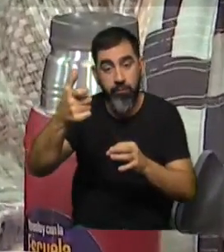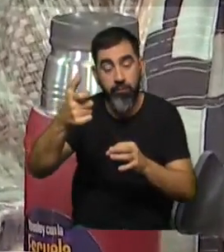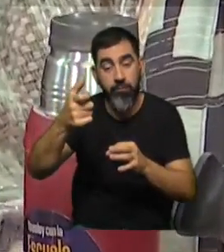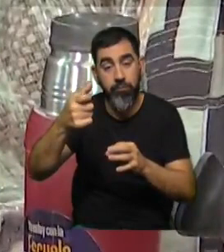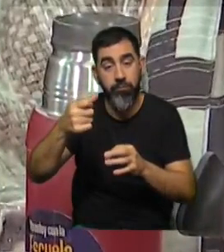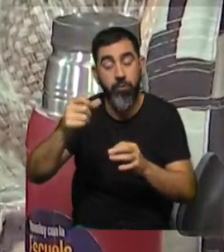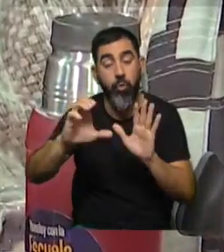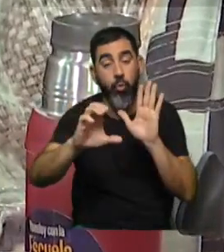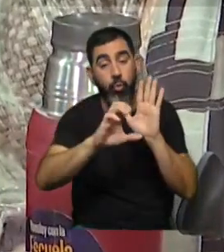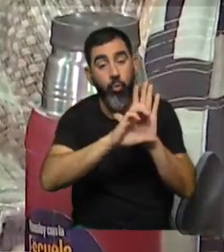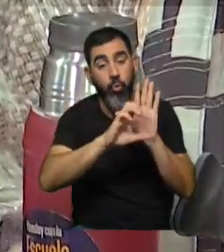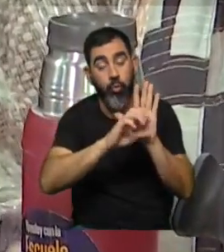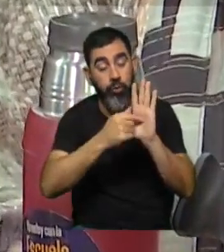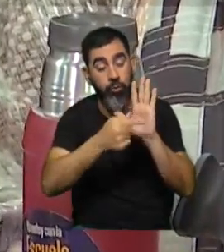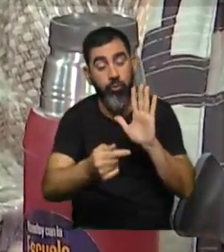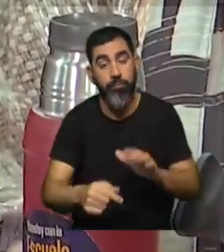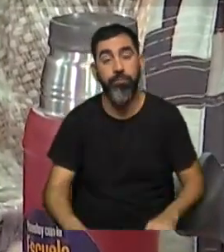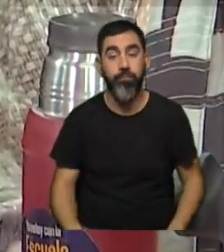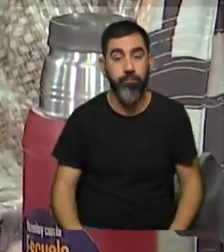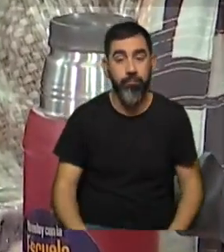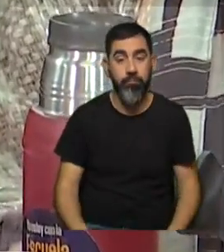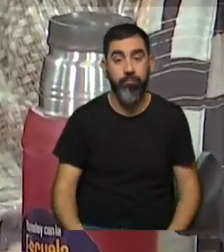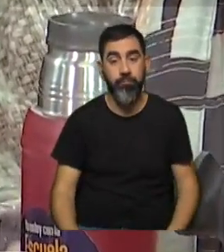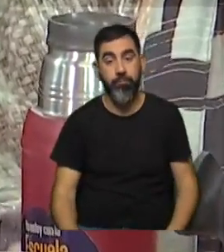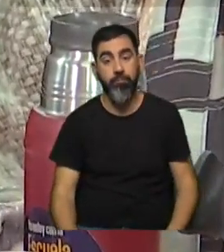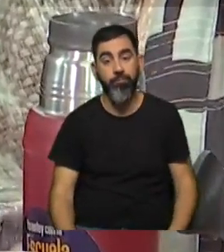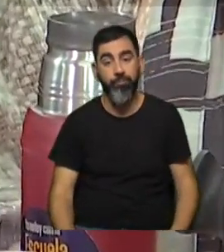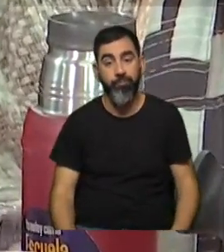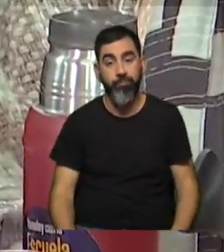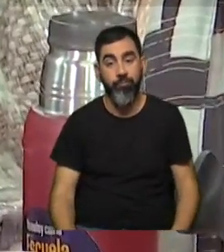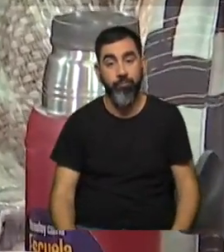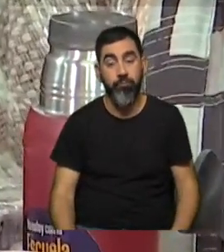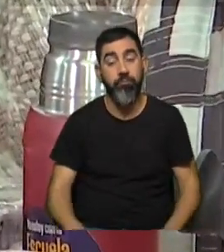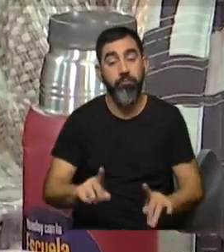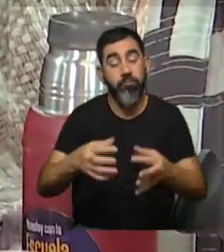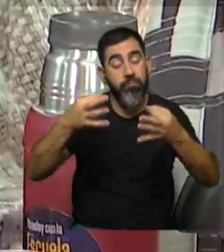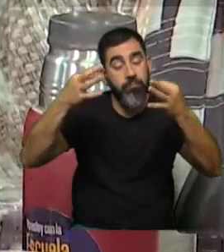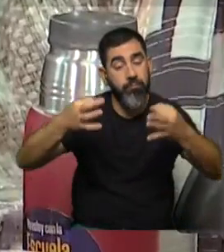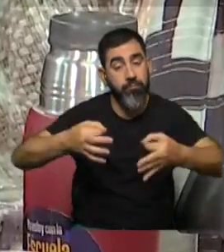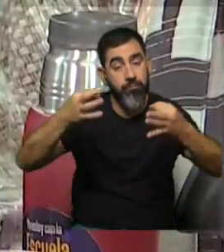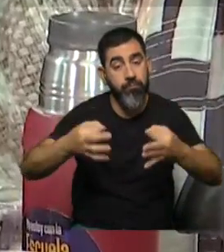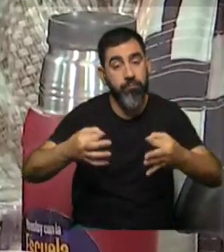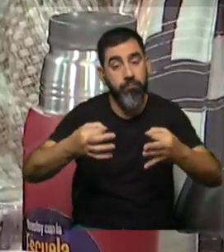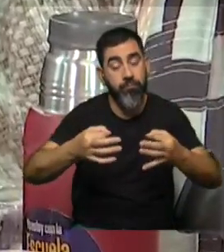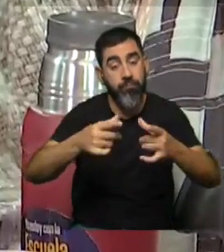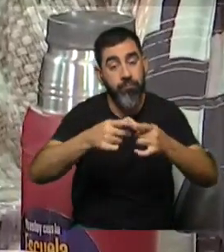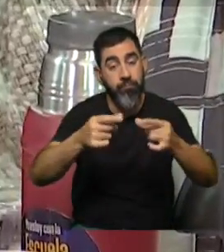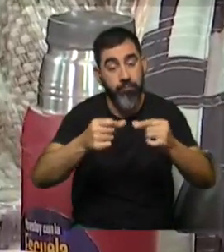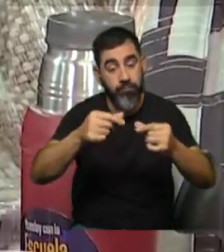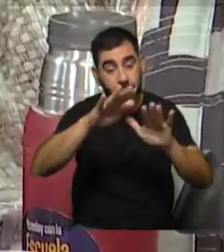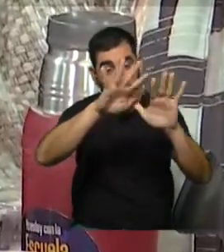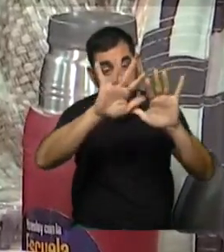una enmienda constitucional Y en donde efectivamente se garantiza con esta papeleta